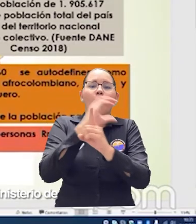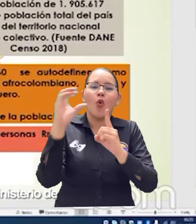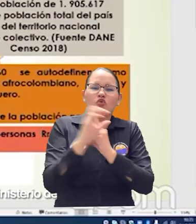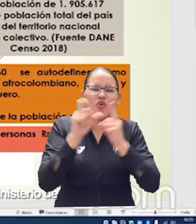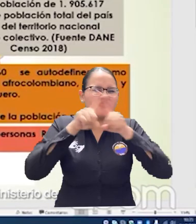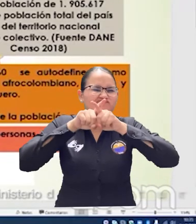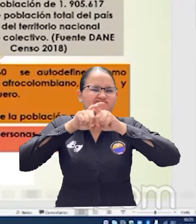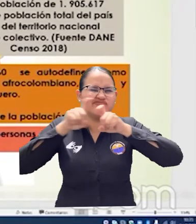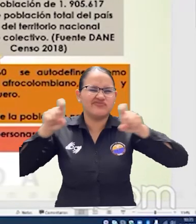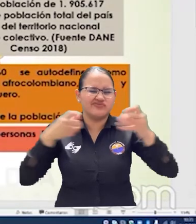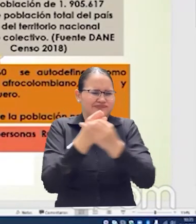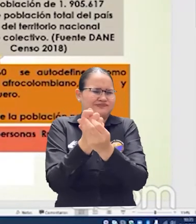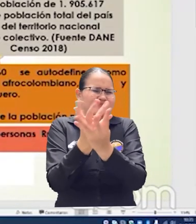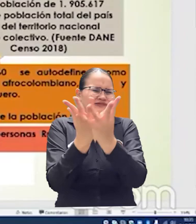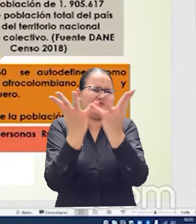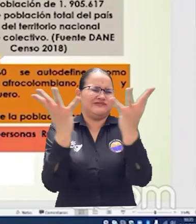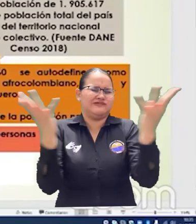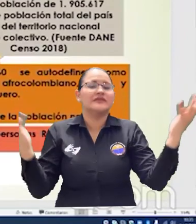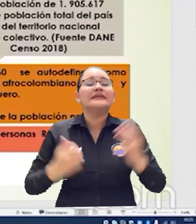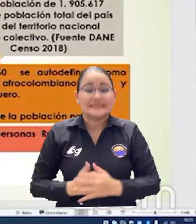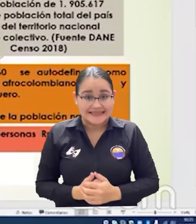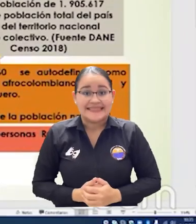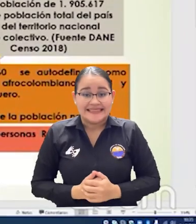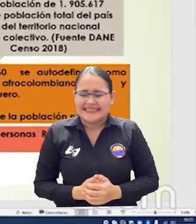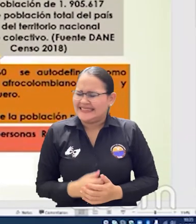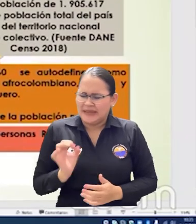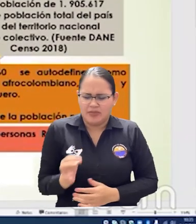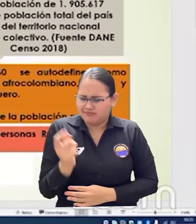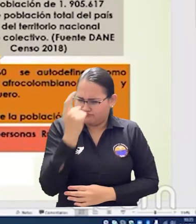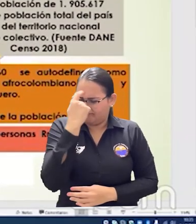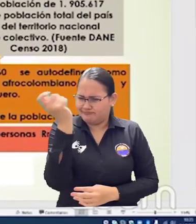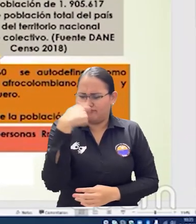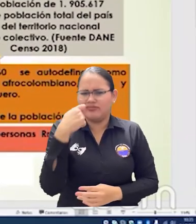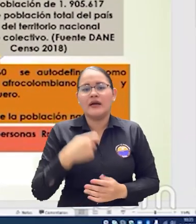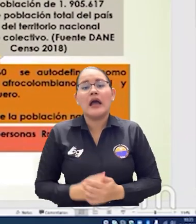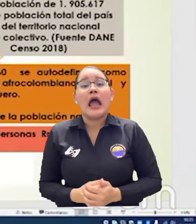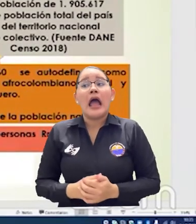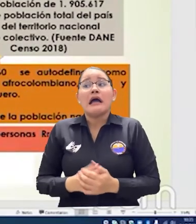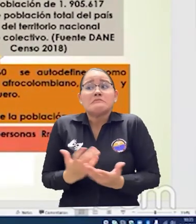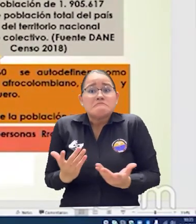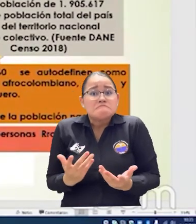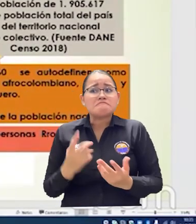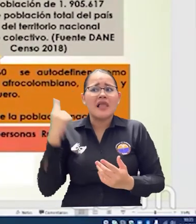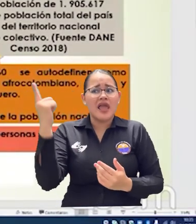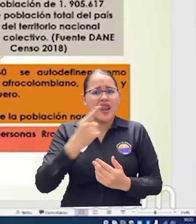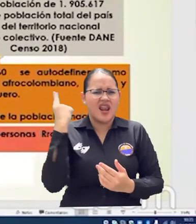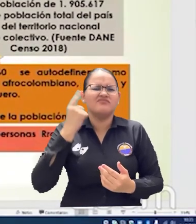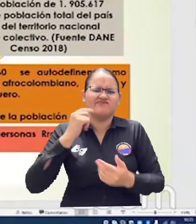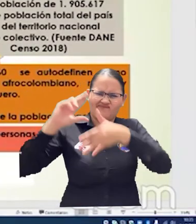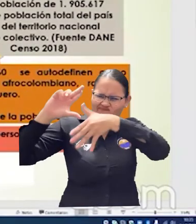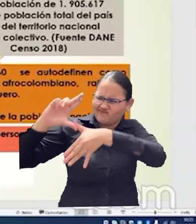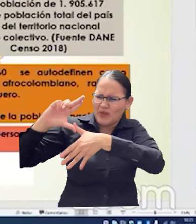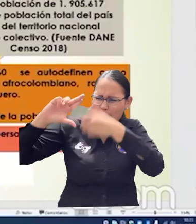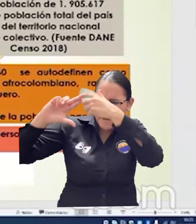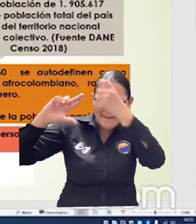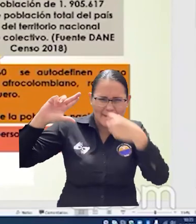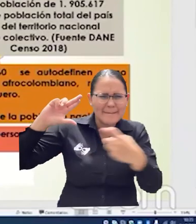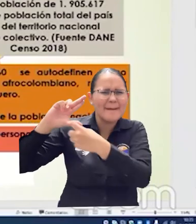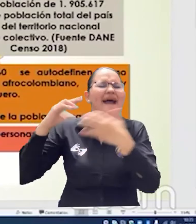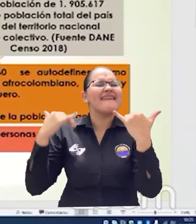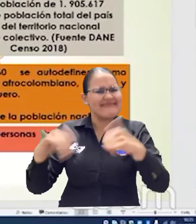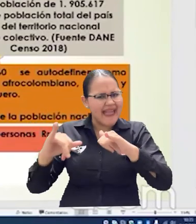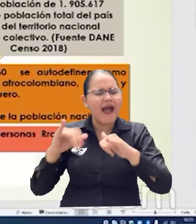pluriculturalidad y la multiculturalidad y esa diversidad que en muchos países de América Latina y se